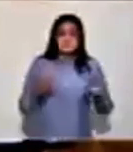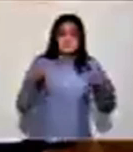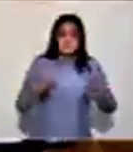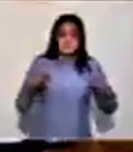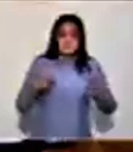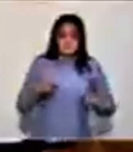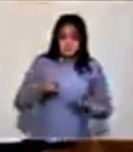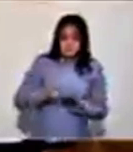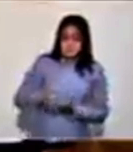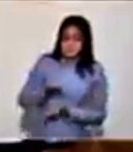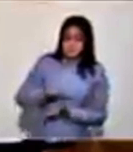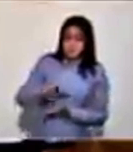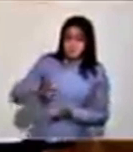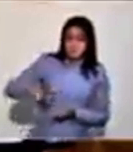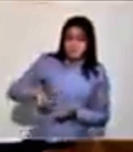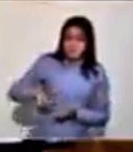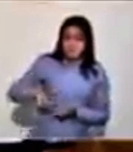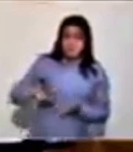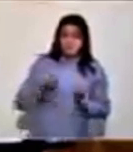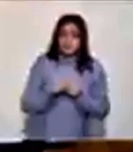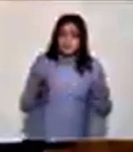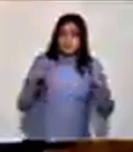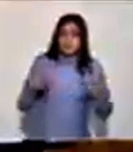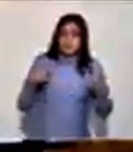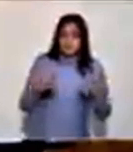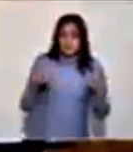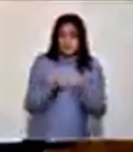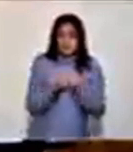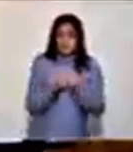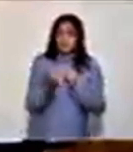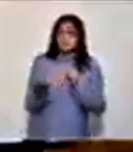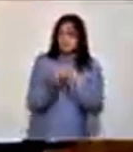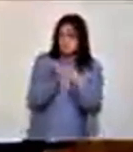servidores públicos con gente importante,